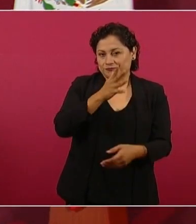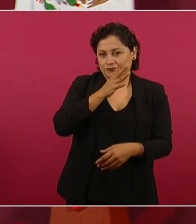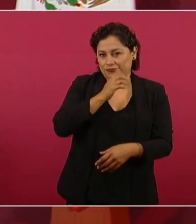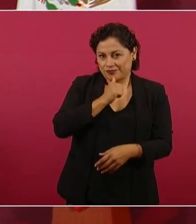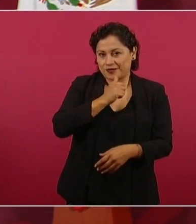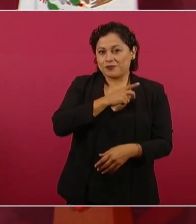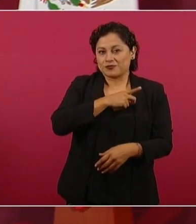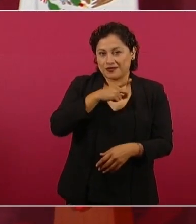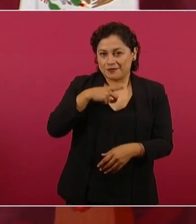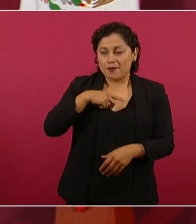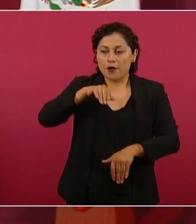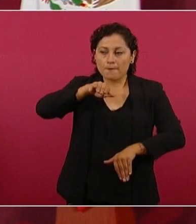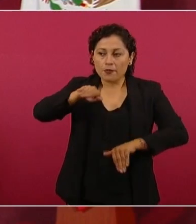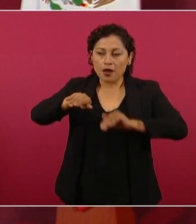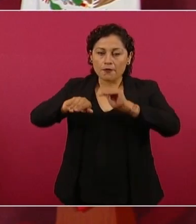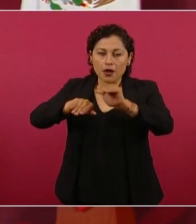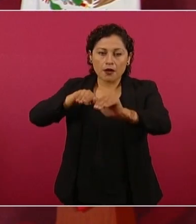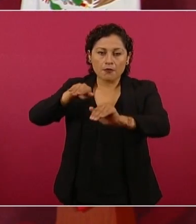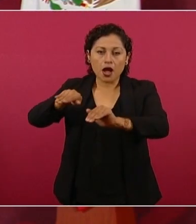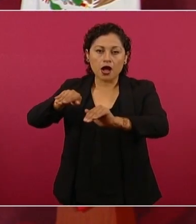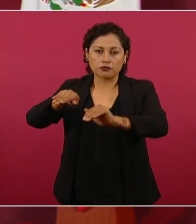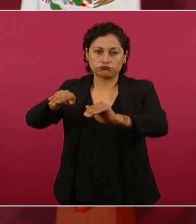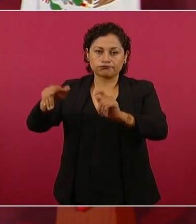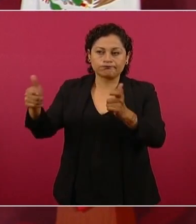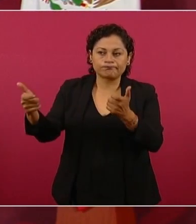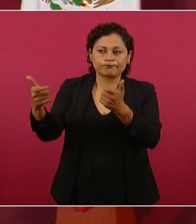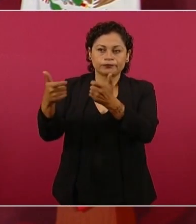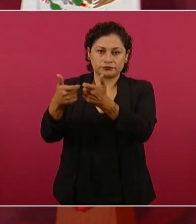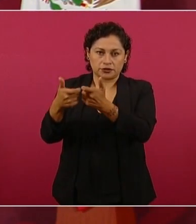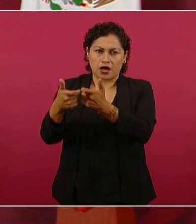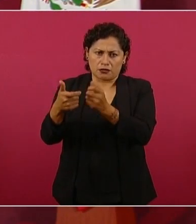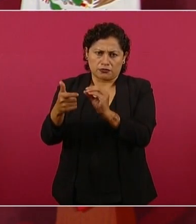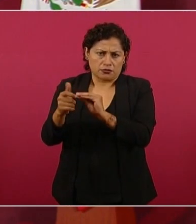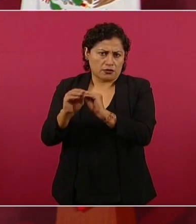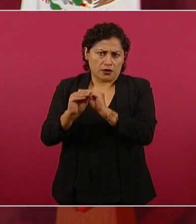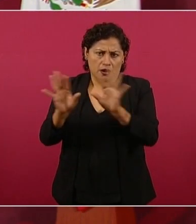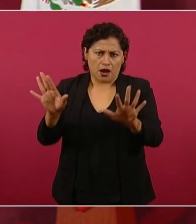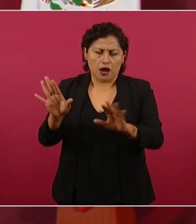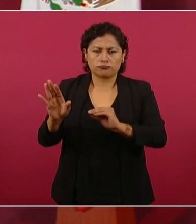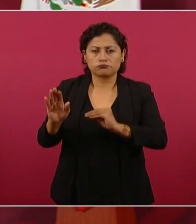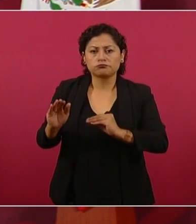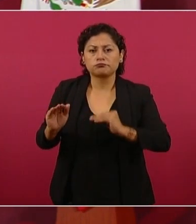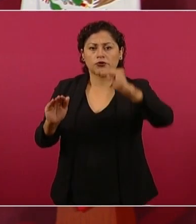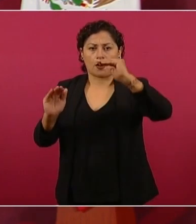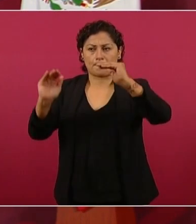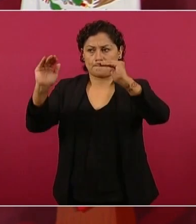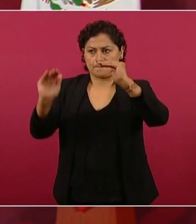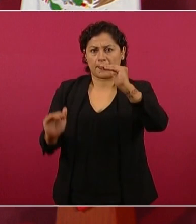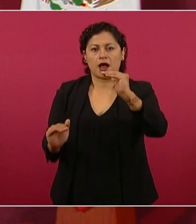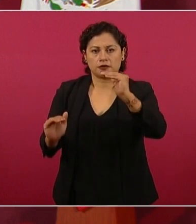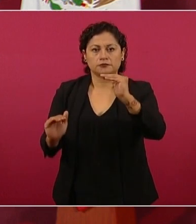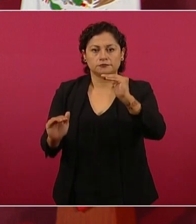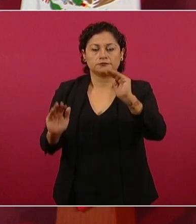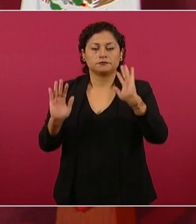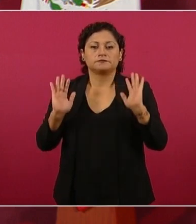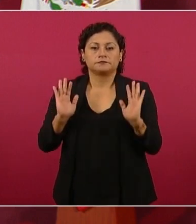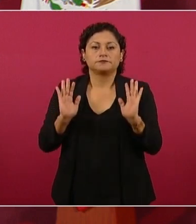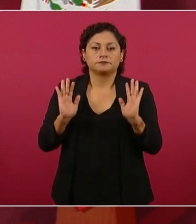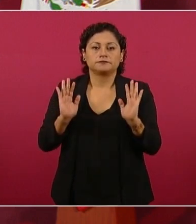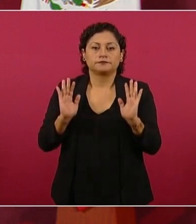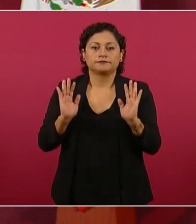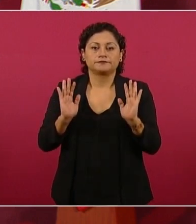mayoría de las acciones. Es decir, si no era el